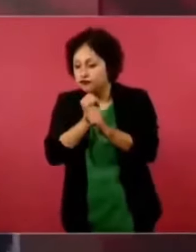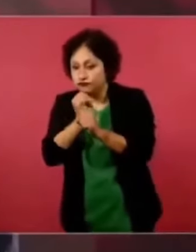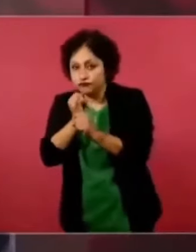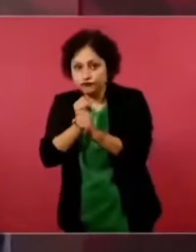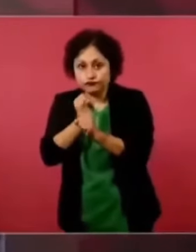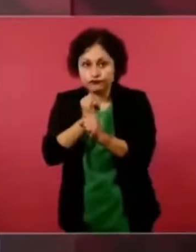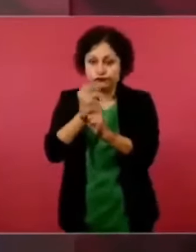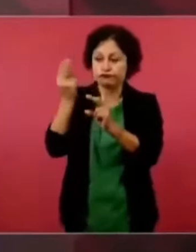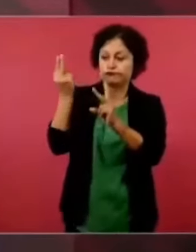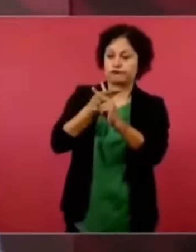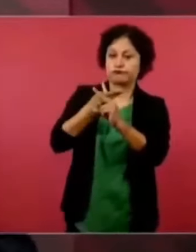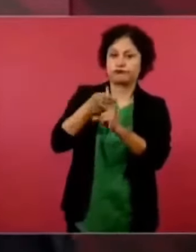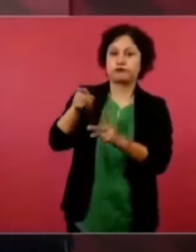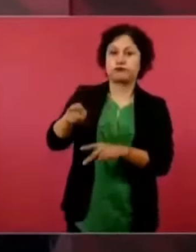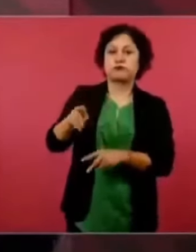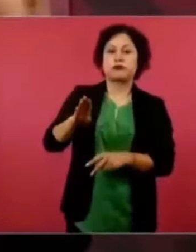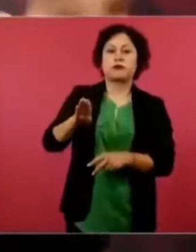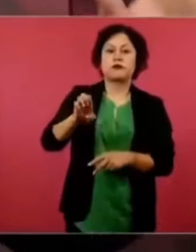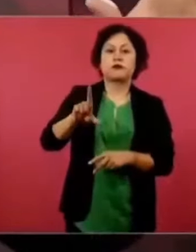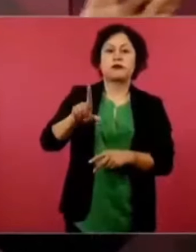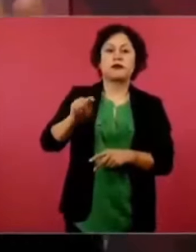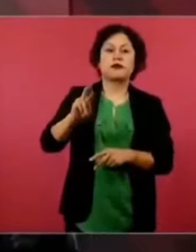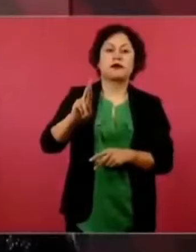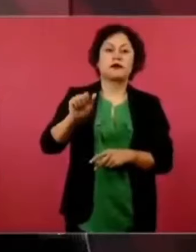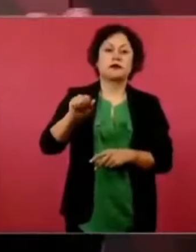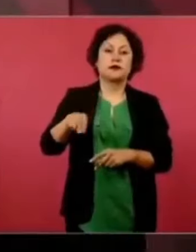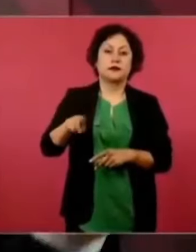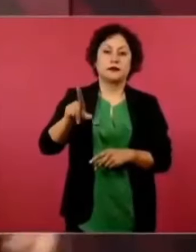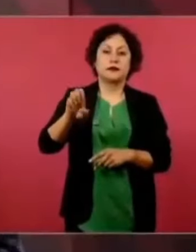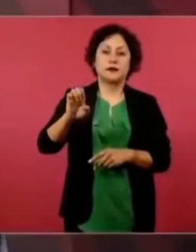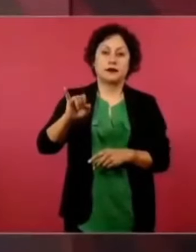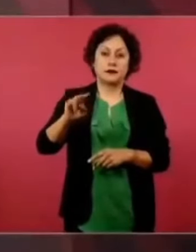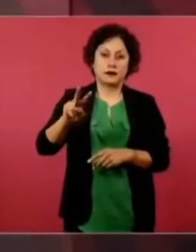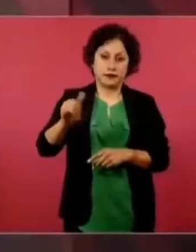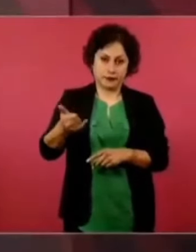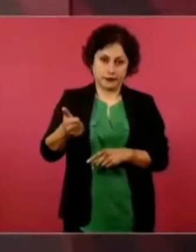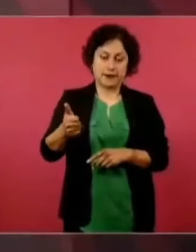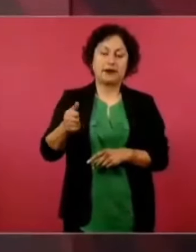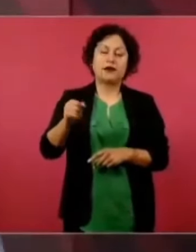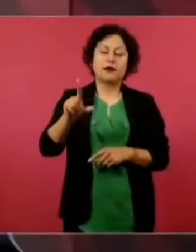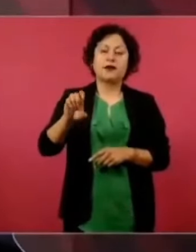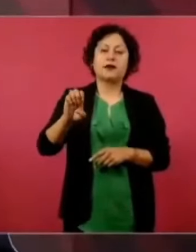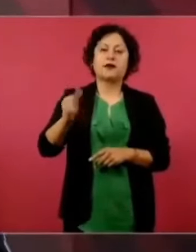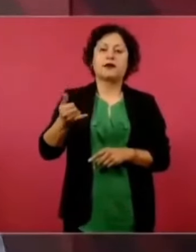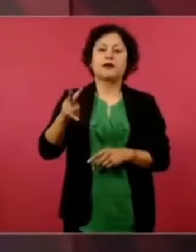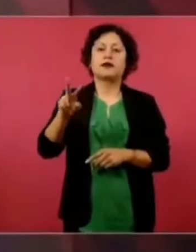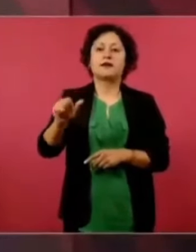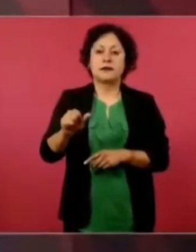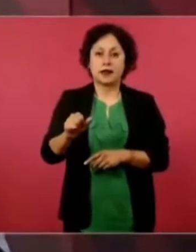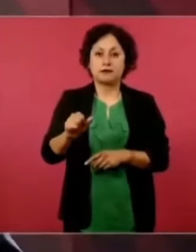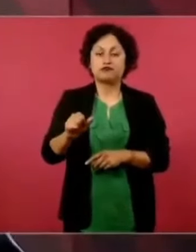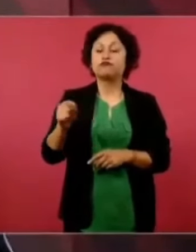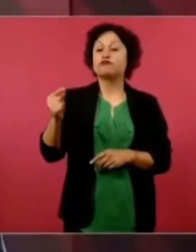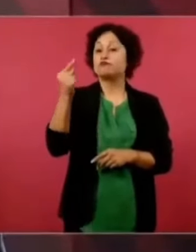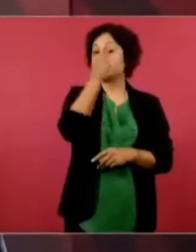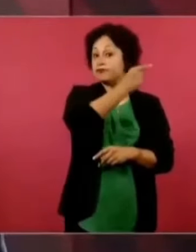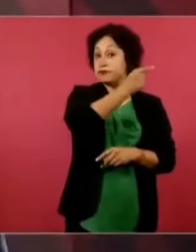Leiva el embajador declara que ellos habían